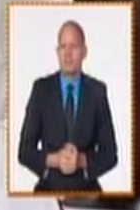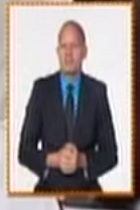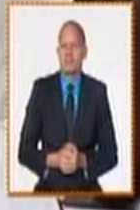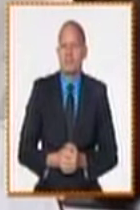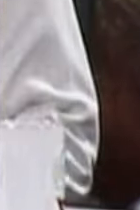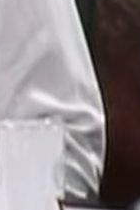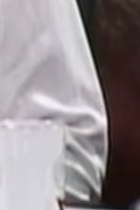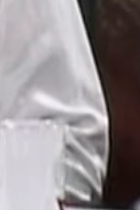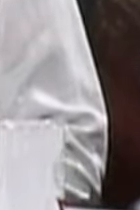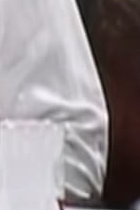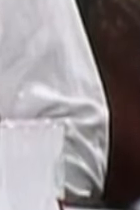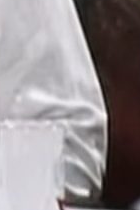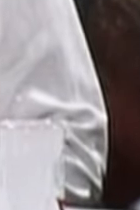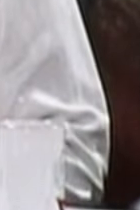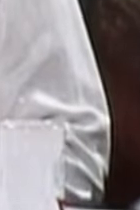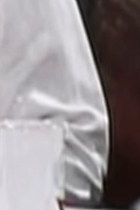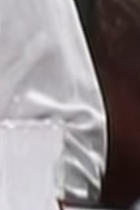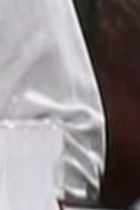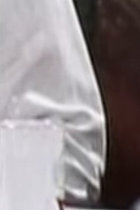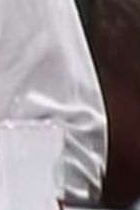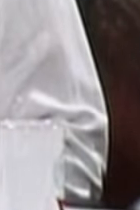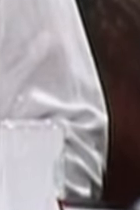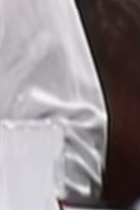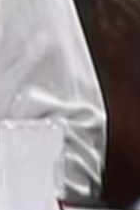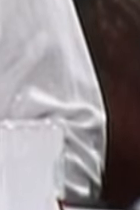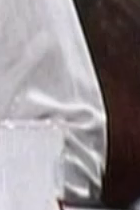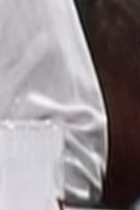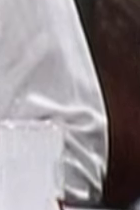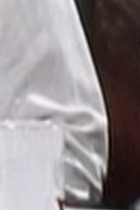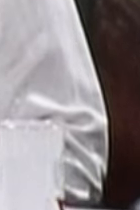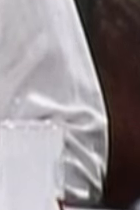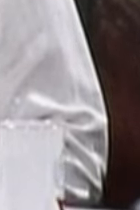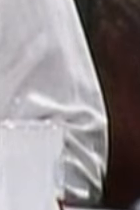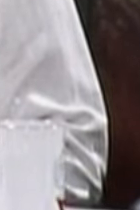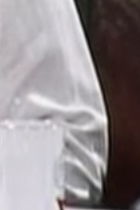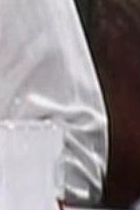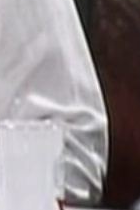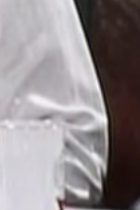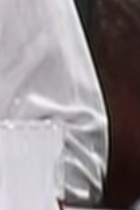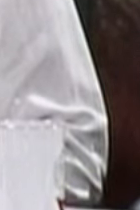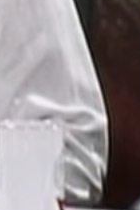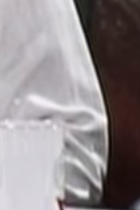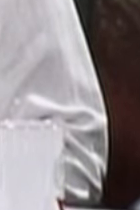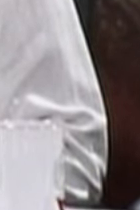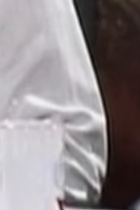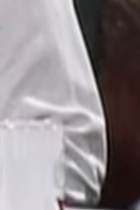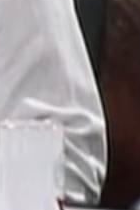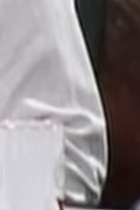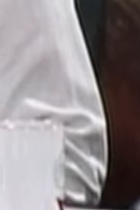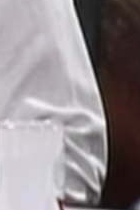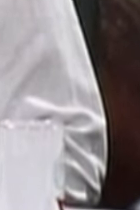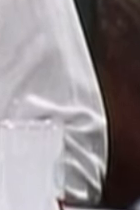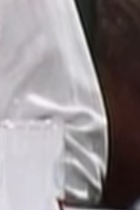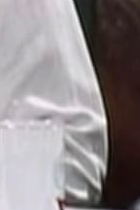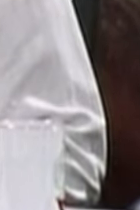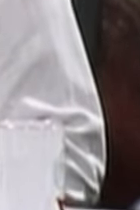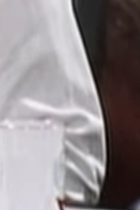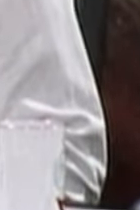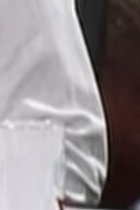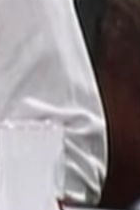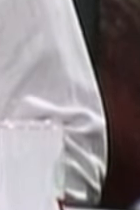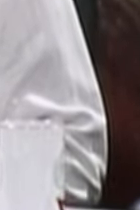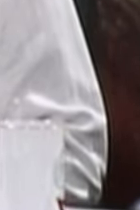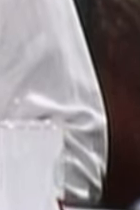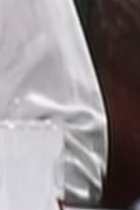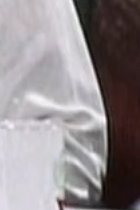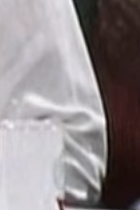Randy. Hoy estamos celebrando el aniversario 155 de la toma de la ciudad